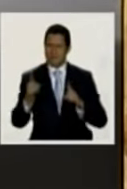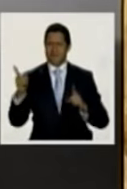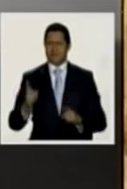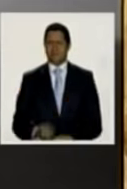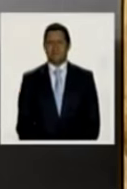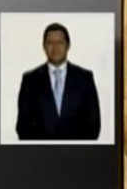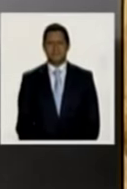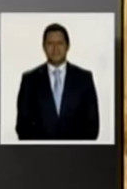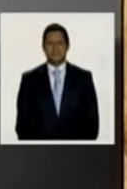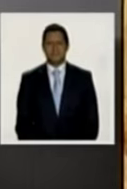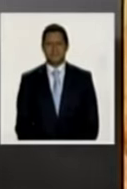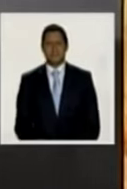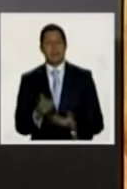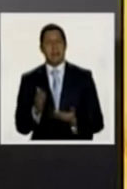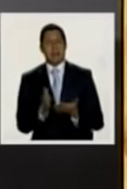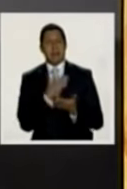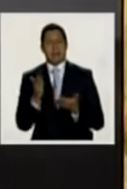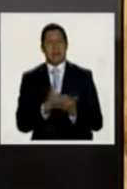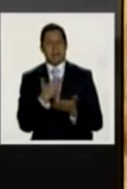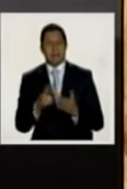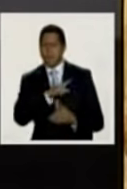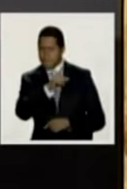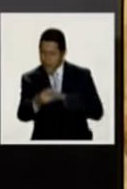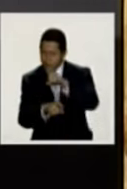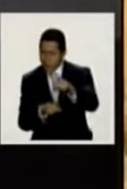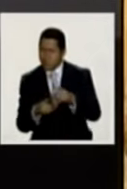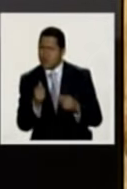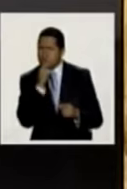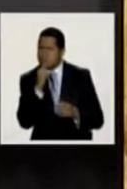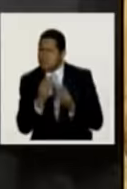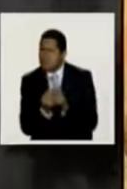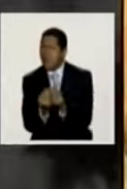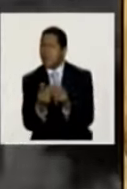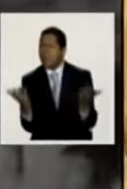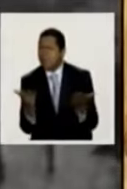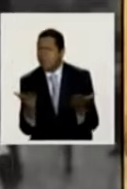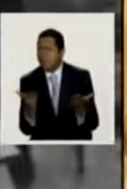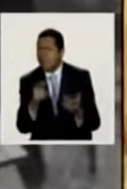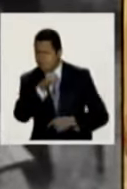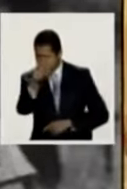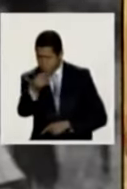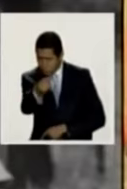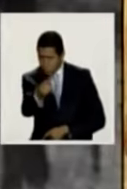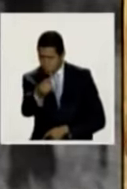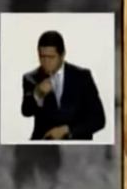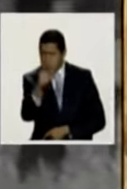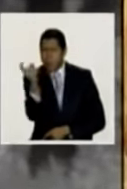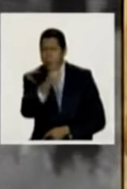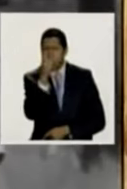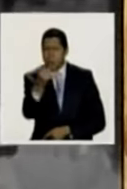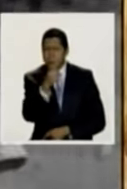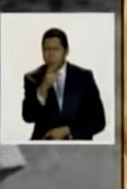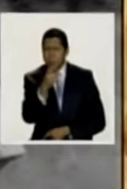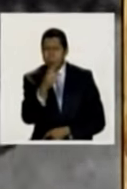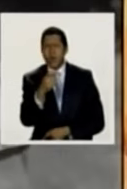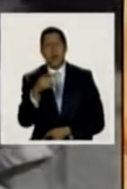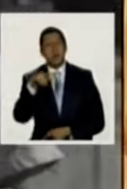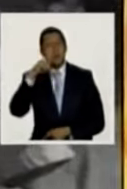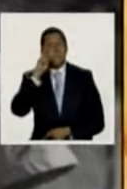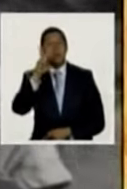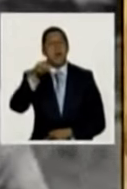distinto. En su literatura, Gallegos nos pregunta, ¿con quién vamos? Y se interroga él mismo, buscando mirar más